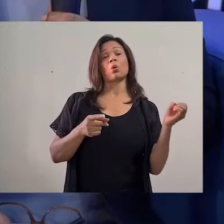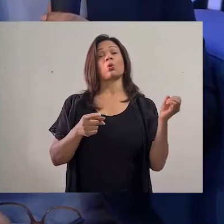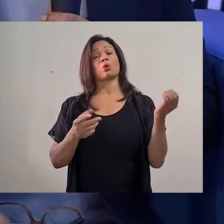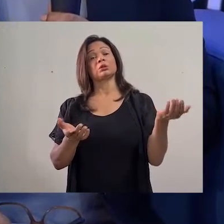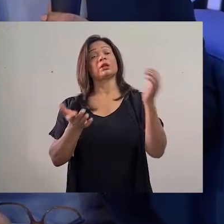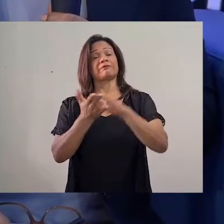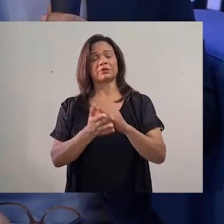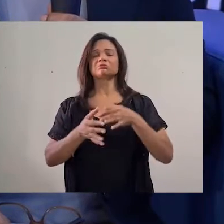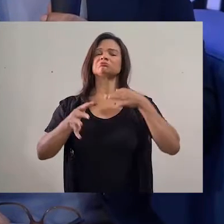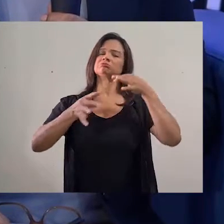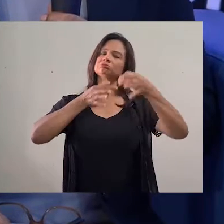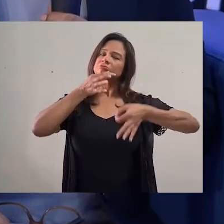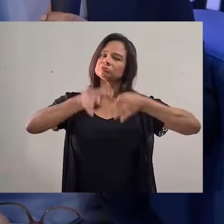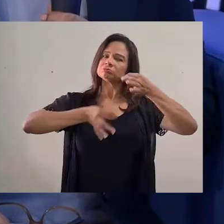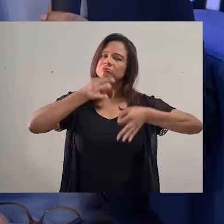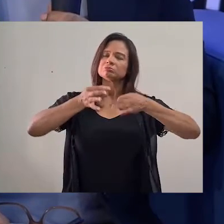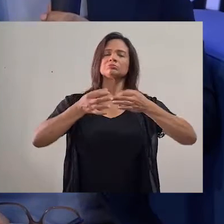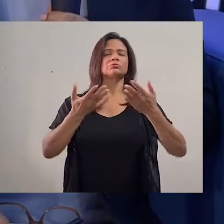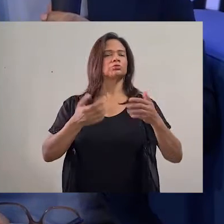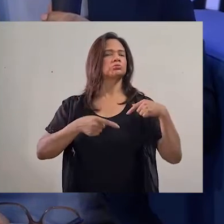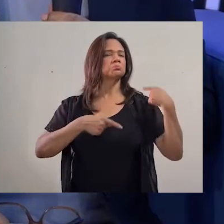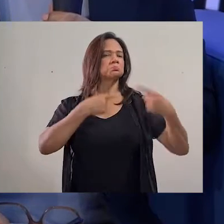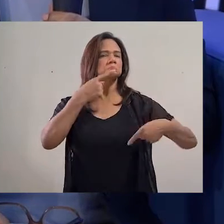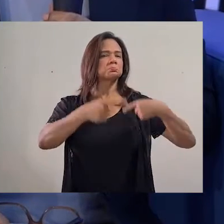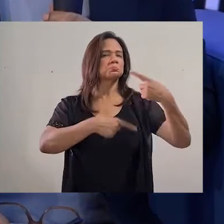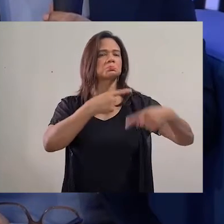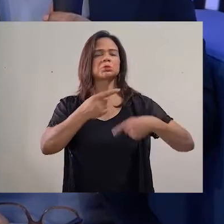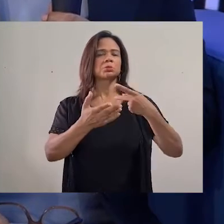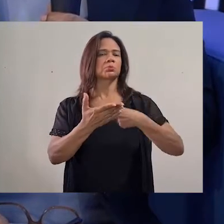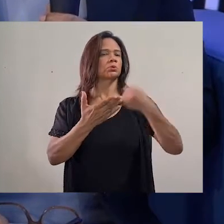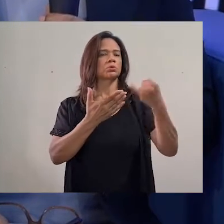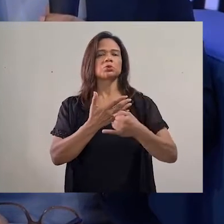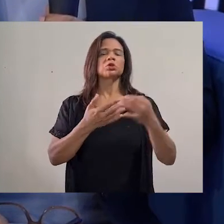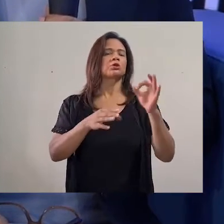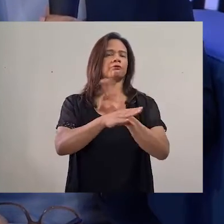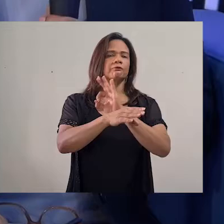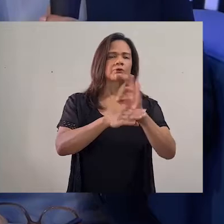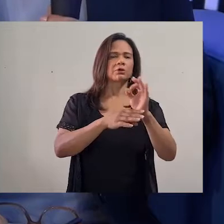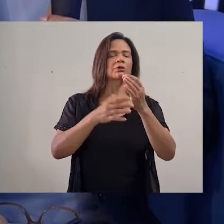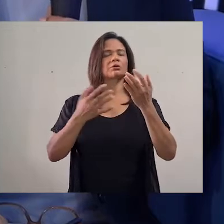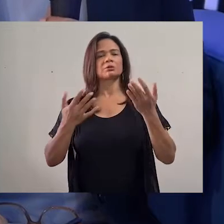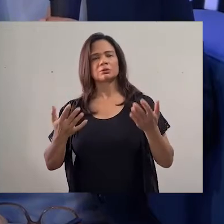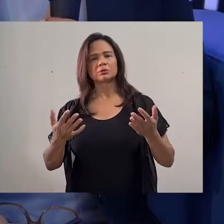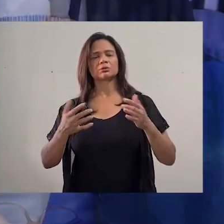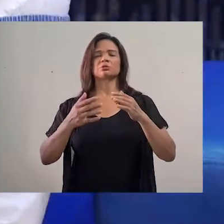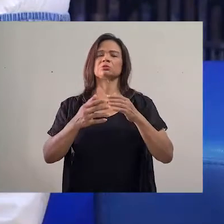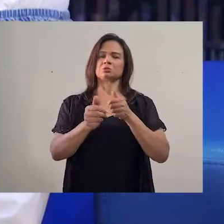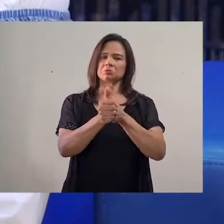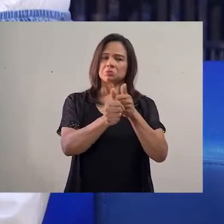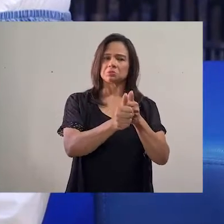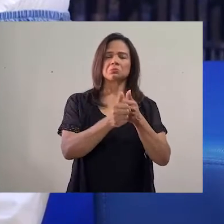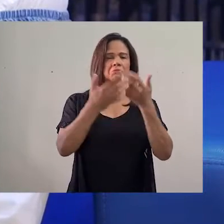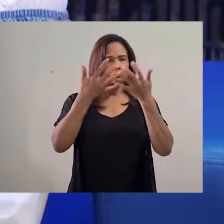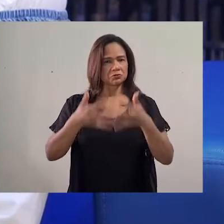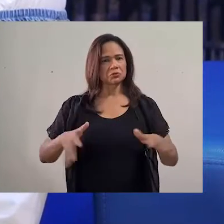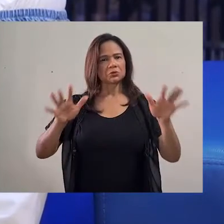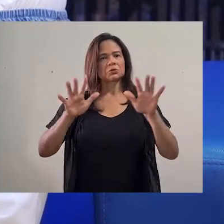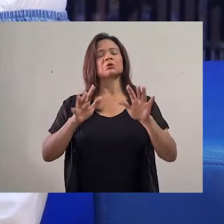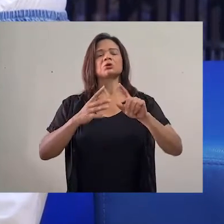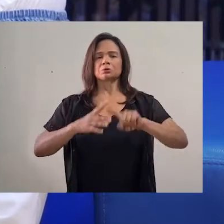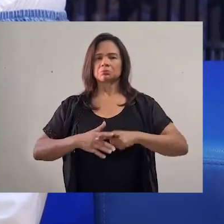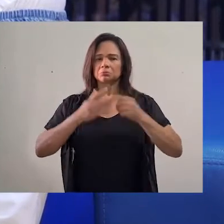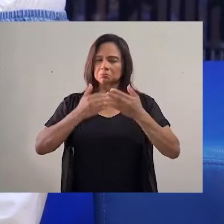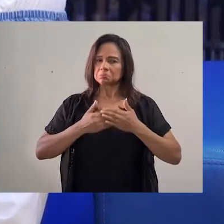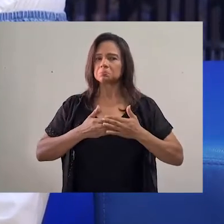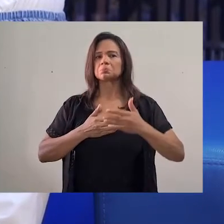que regresen y nos cuenten cómo han ido todos estos proyectos y el funcionamiento de los mismos ya una